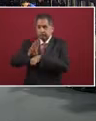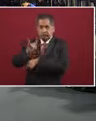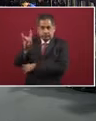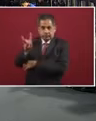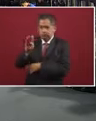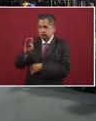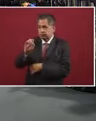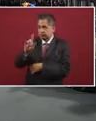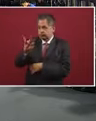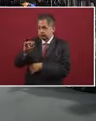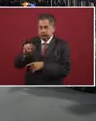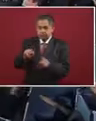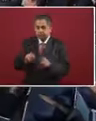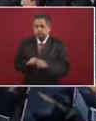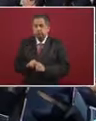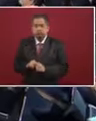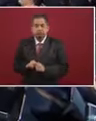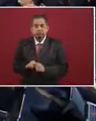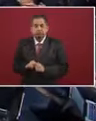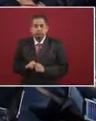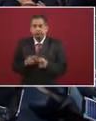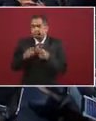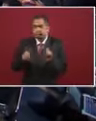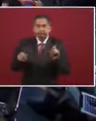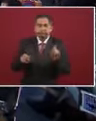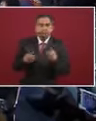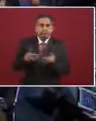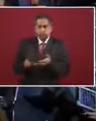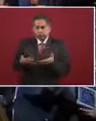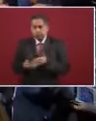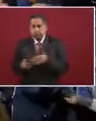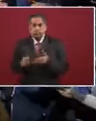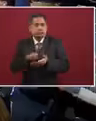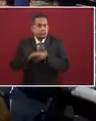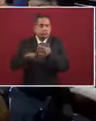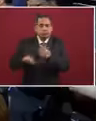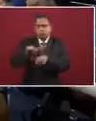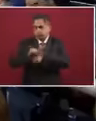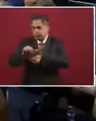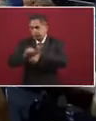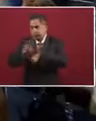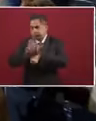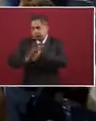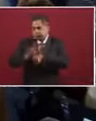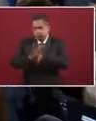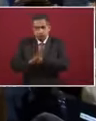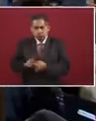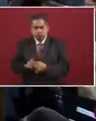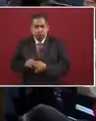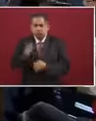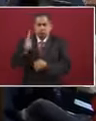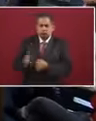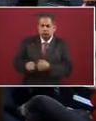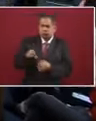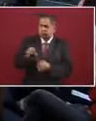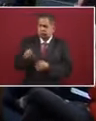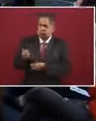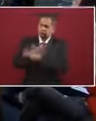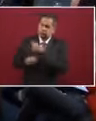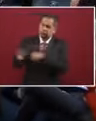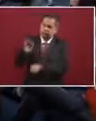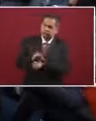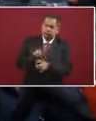México, abre una brecha en Latinoamérica respecto a los países como Argentina y Brasil que no aceptaron el asilo de Evo Morales?